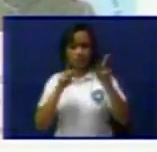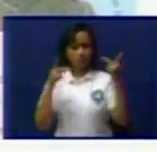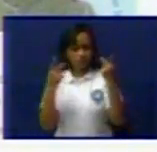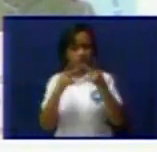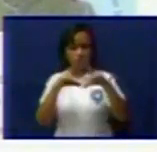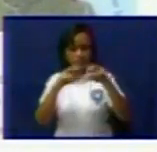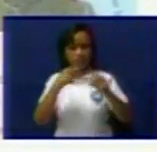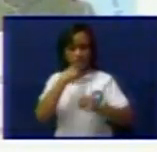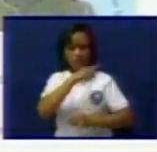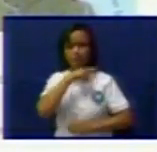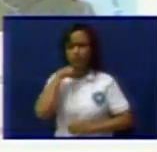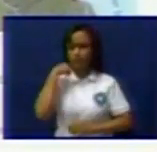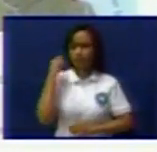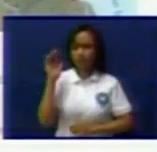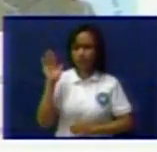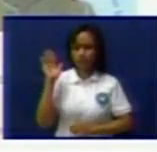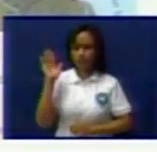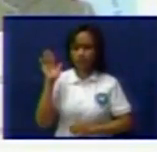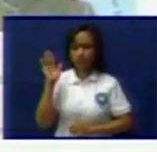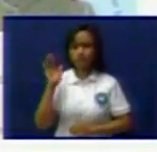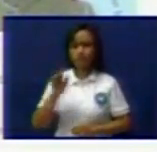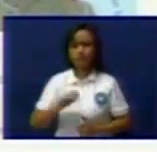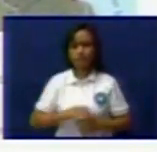pueblo nicaragüense.